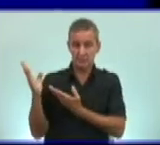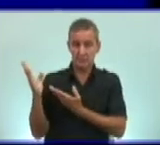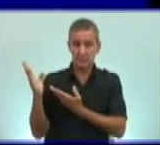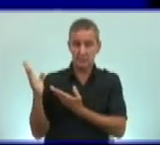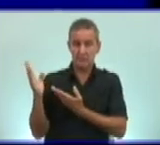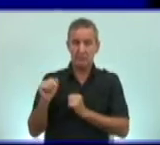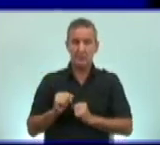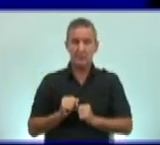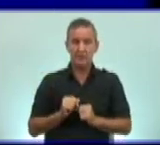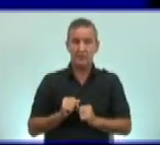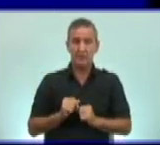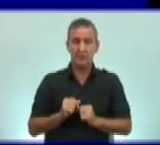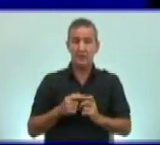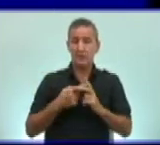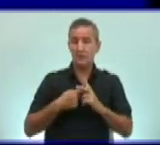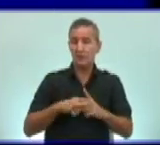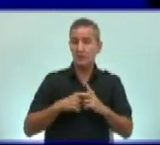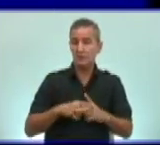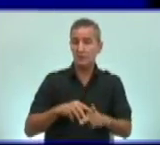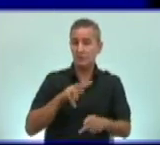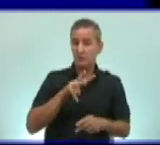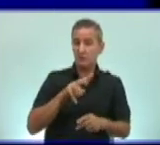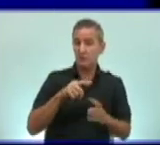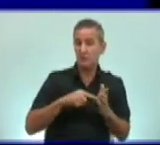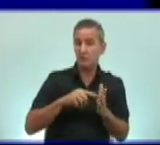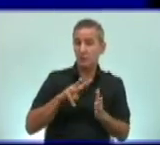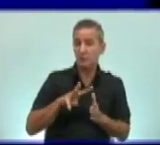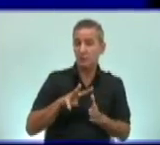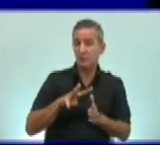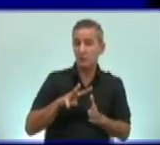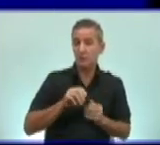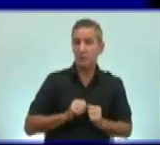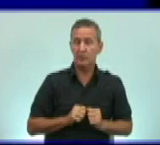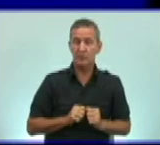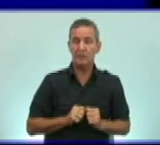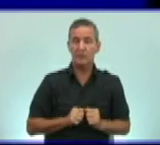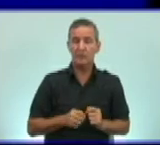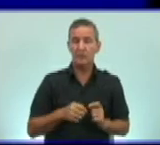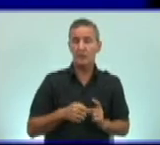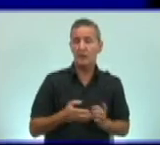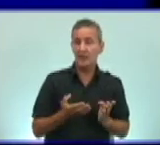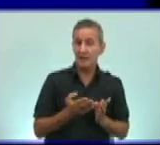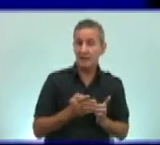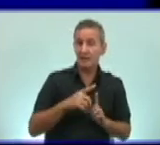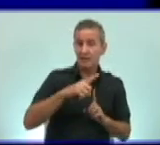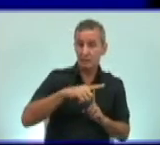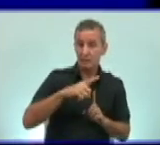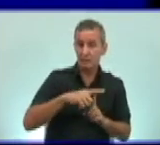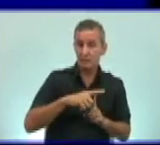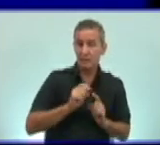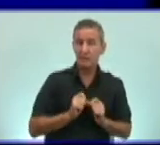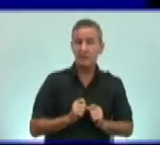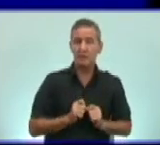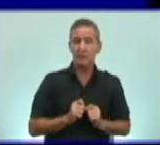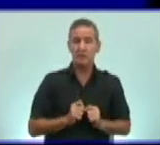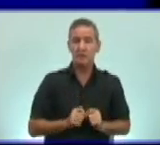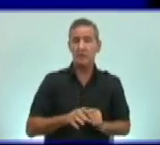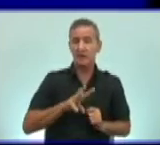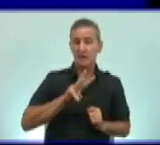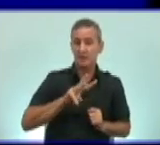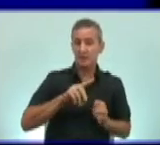tenemos para resolver el ejercicio 3.4 del libro de texto y el 3.5. Del 3.4